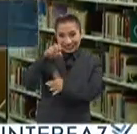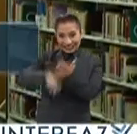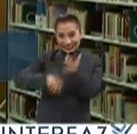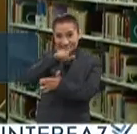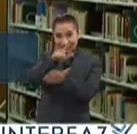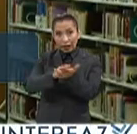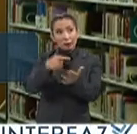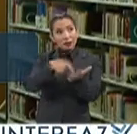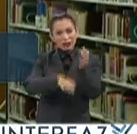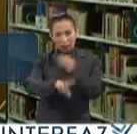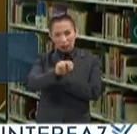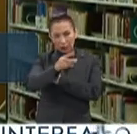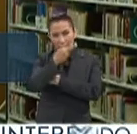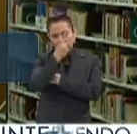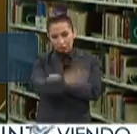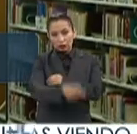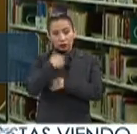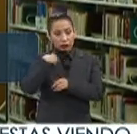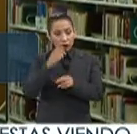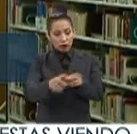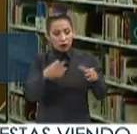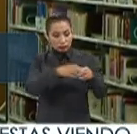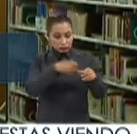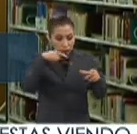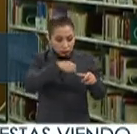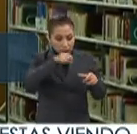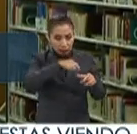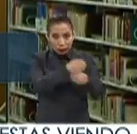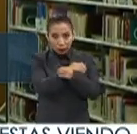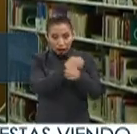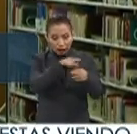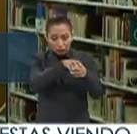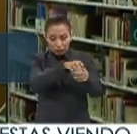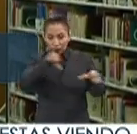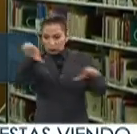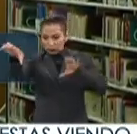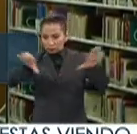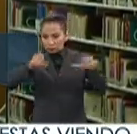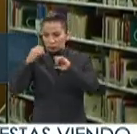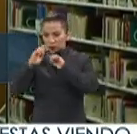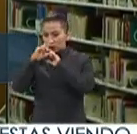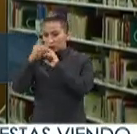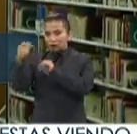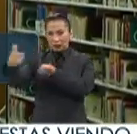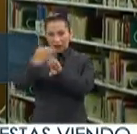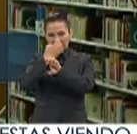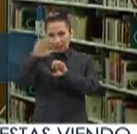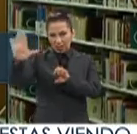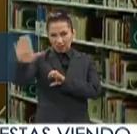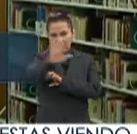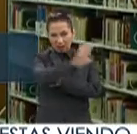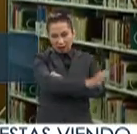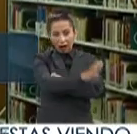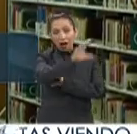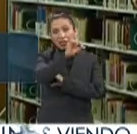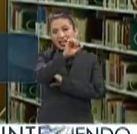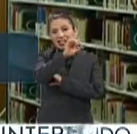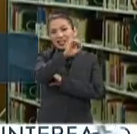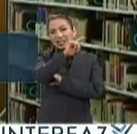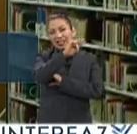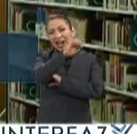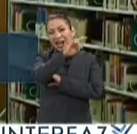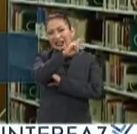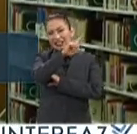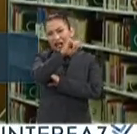del 92, que cuando fue la descentralización de la educación. Yo creo que es más importante que eso, porque la descentralización fue eso,